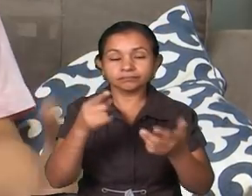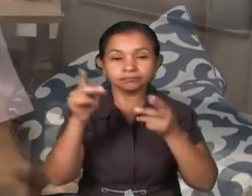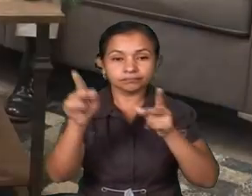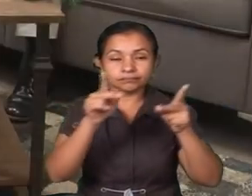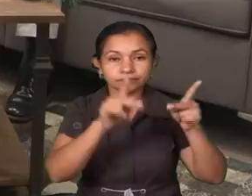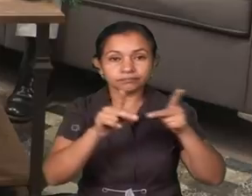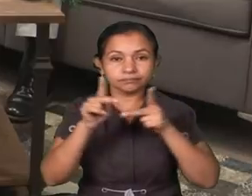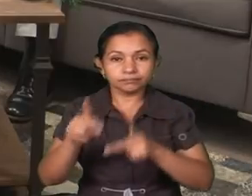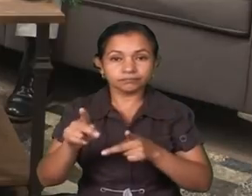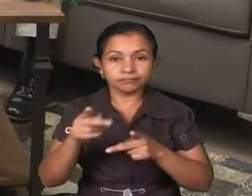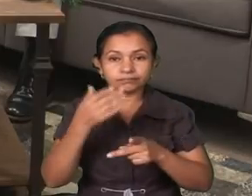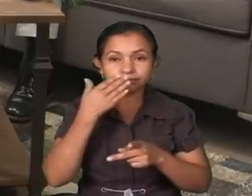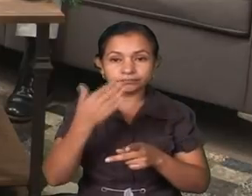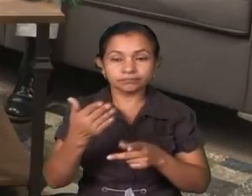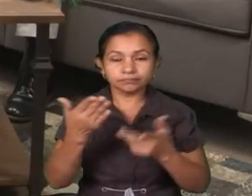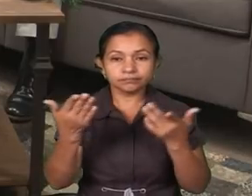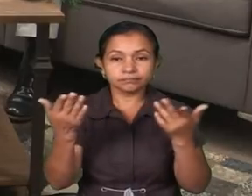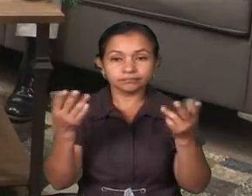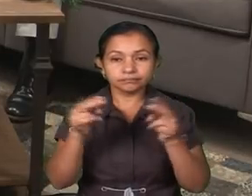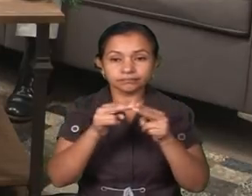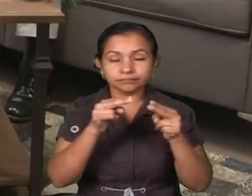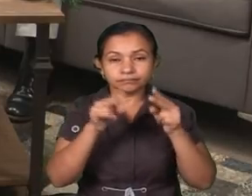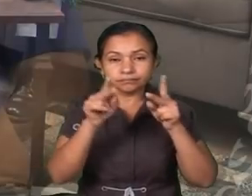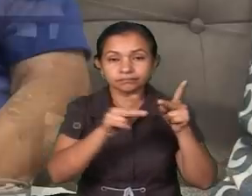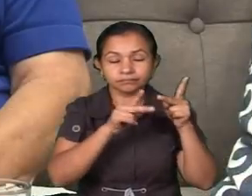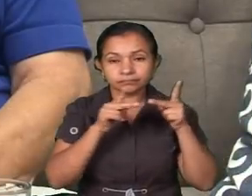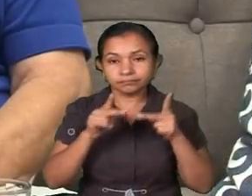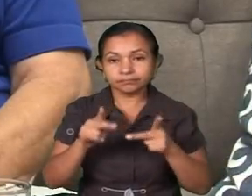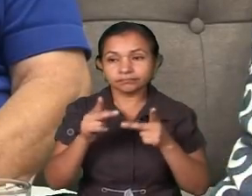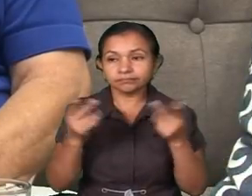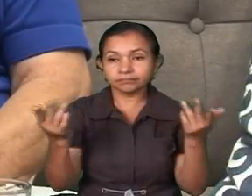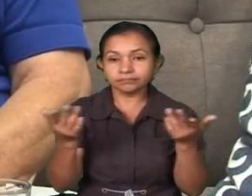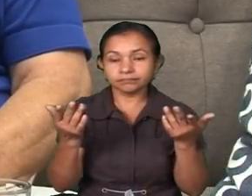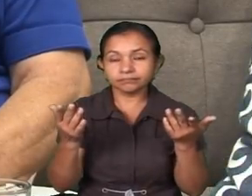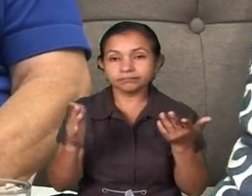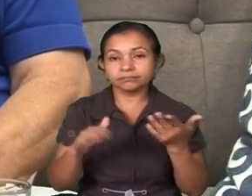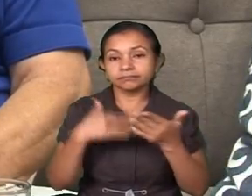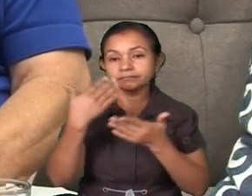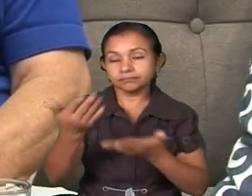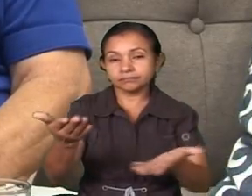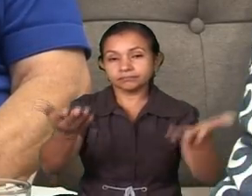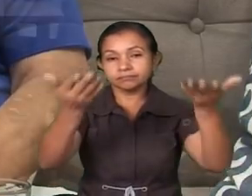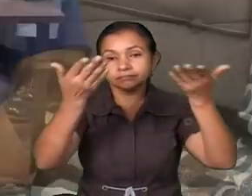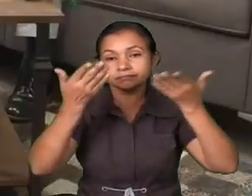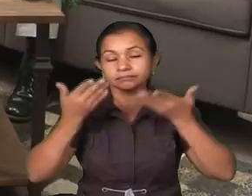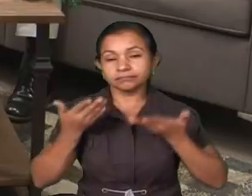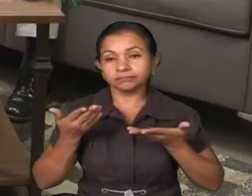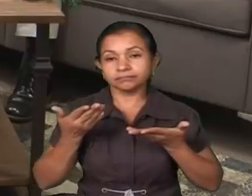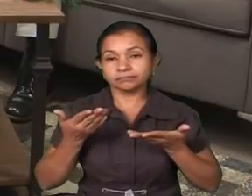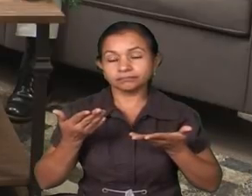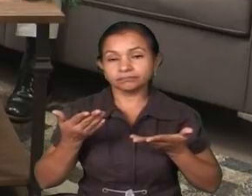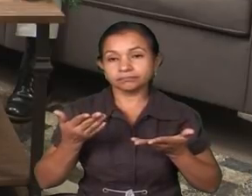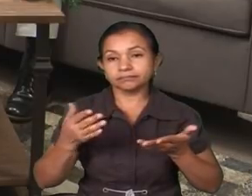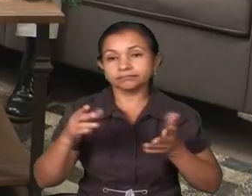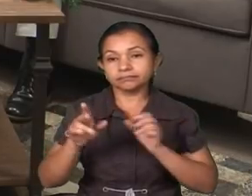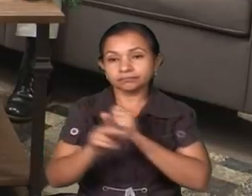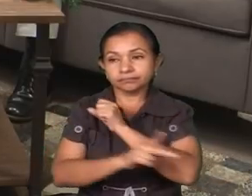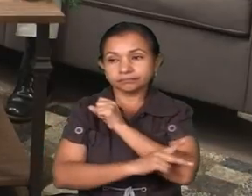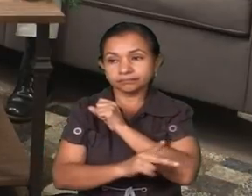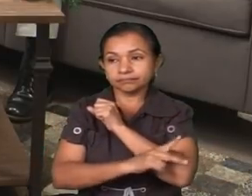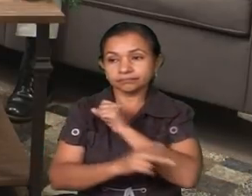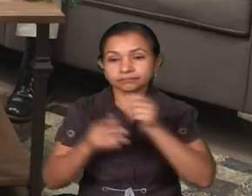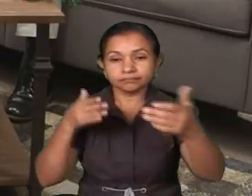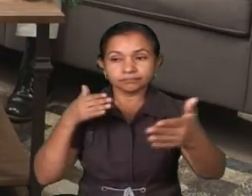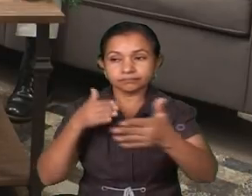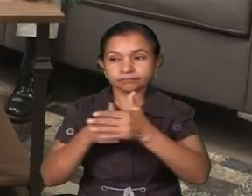personas, de esa calidad y de esa convicción que tuvieron, y bueno, de la herencia que también ellos nos dejaron a nuestro país. Tenemos que